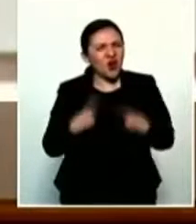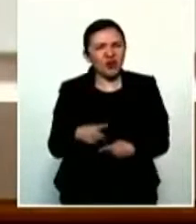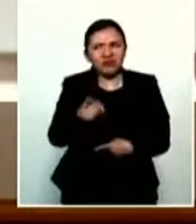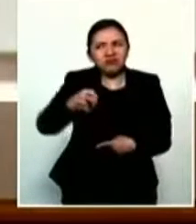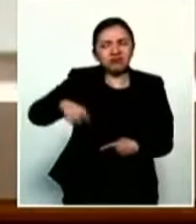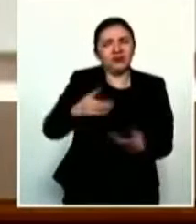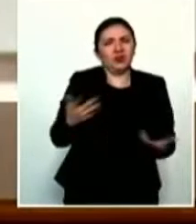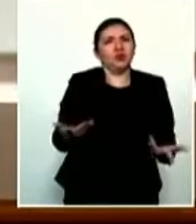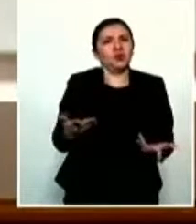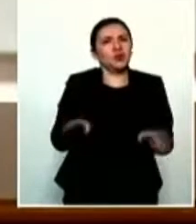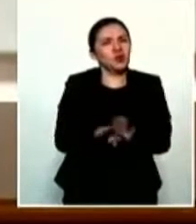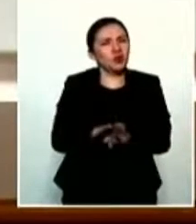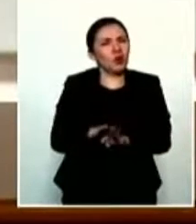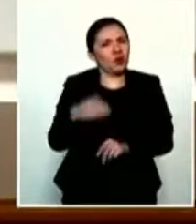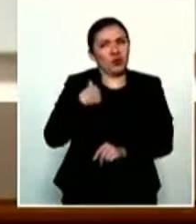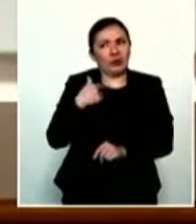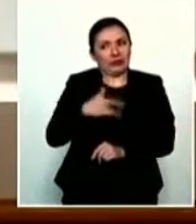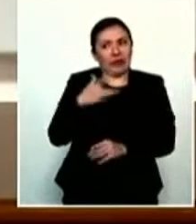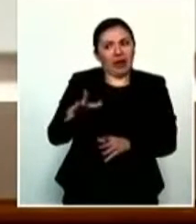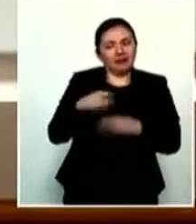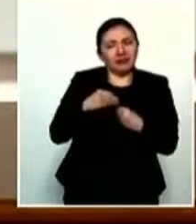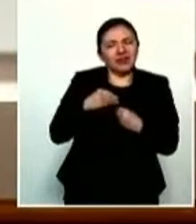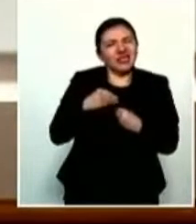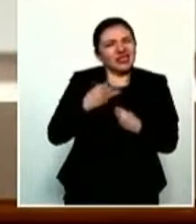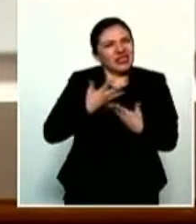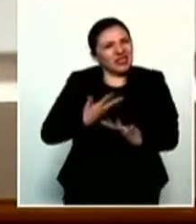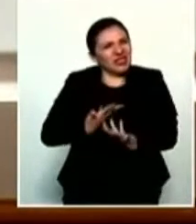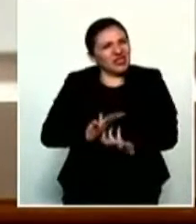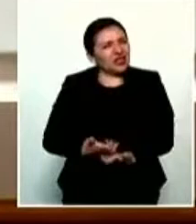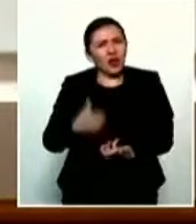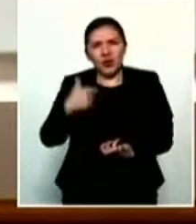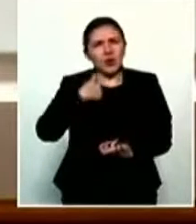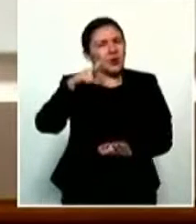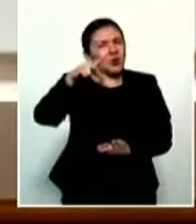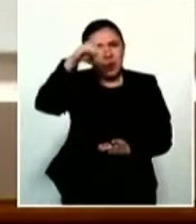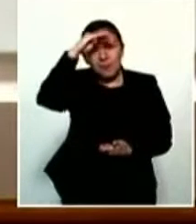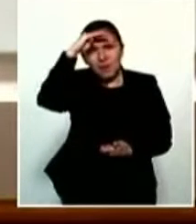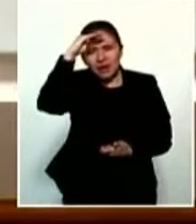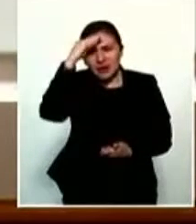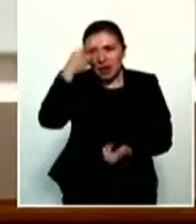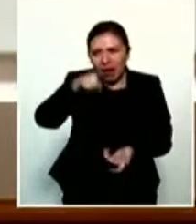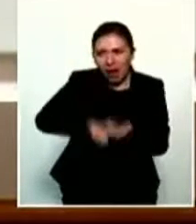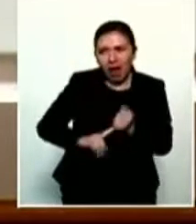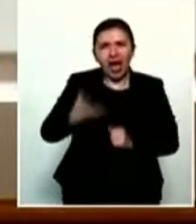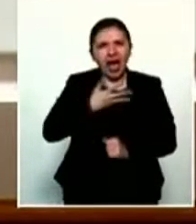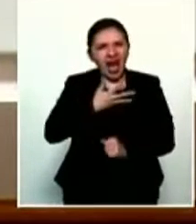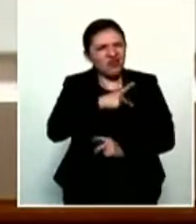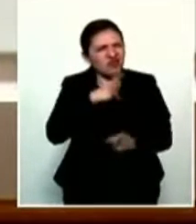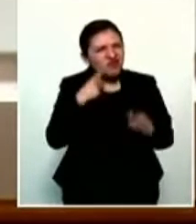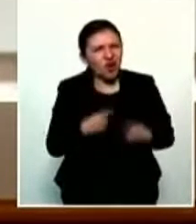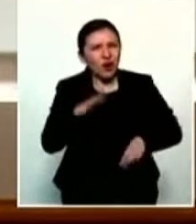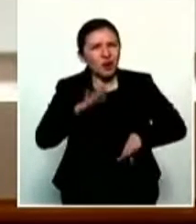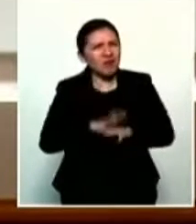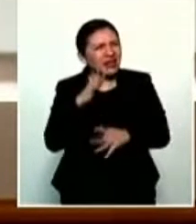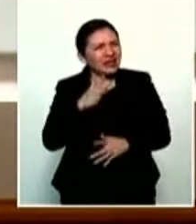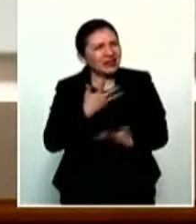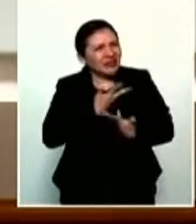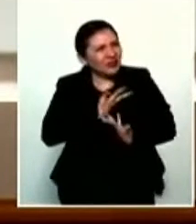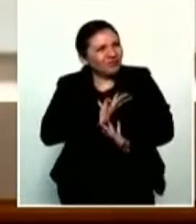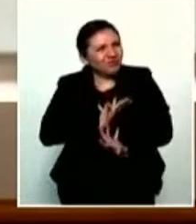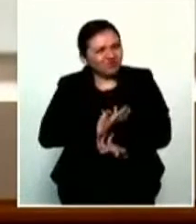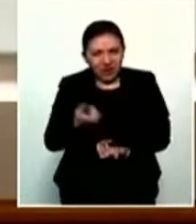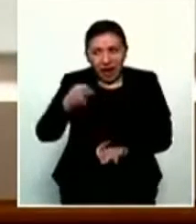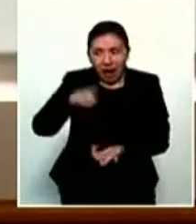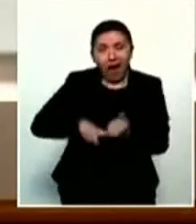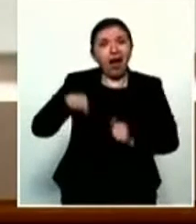ajeno, y en una reunión donde yo no pensé ni siquiera que pudiera haber un dolor tan grande como el que se estaba